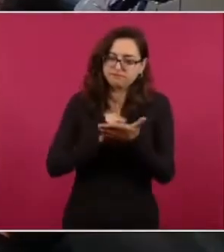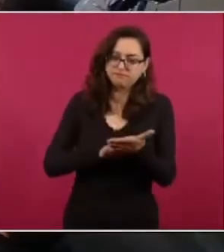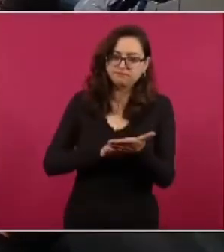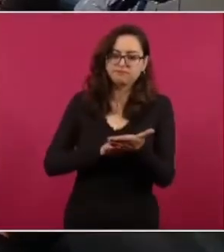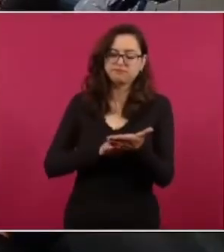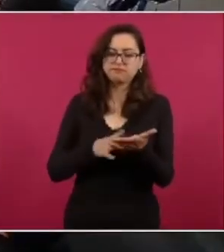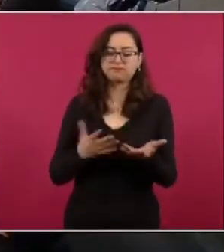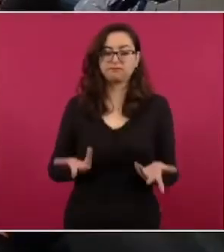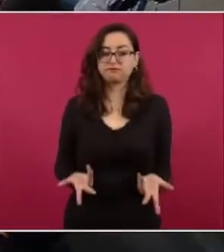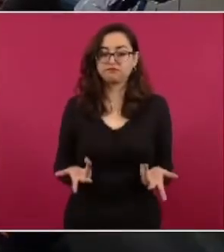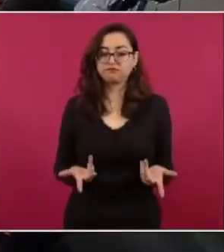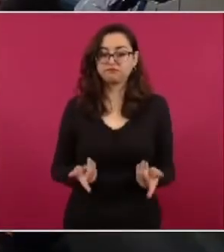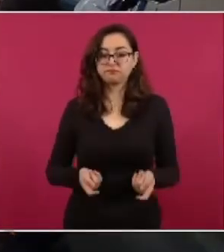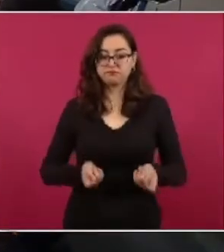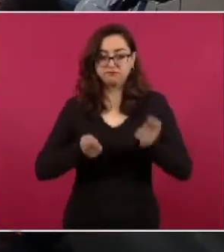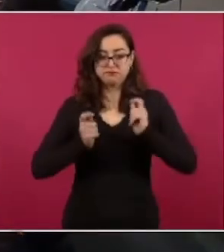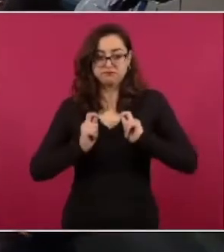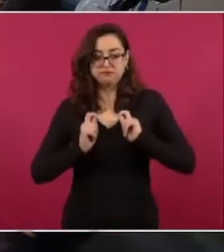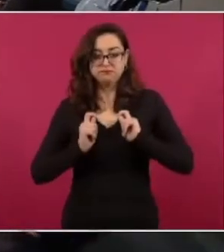El poder es humildad.